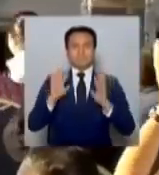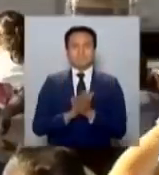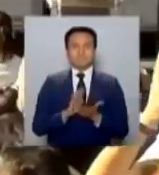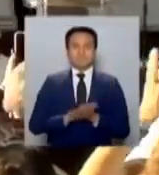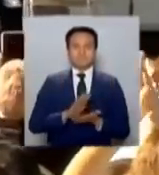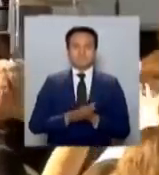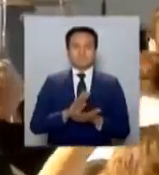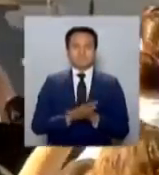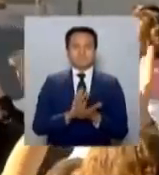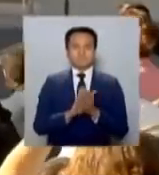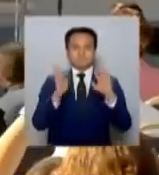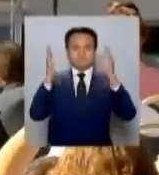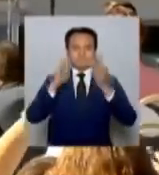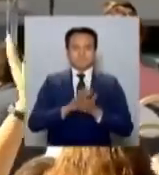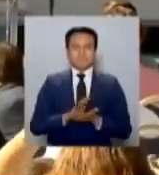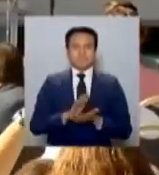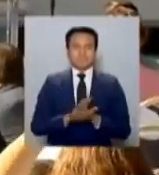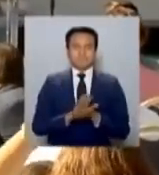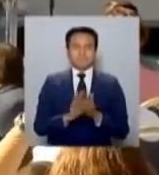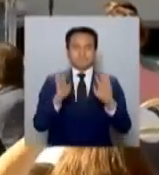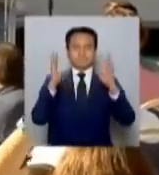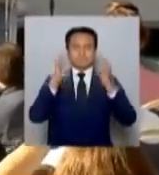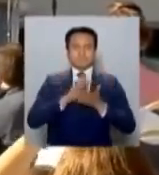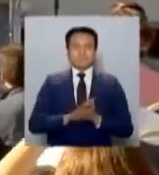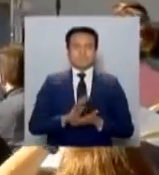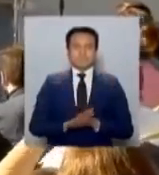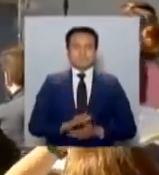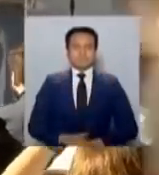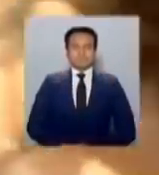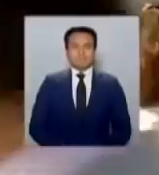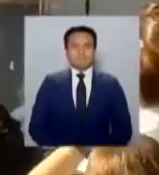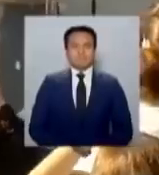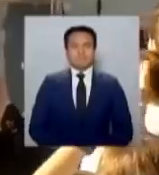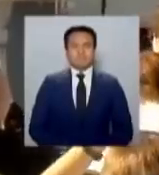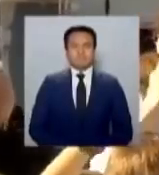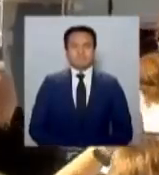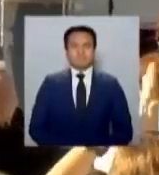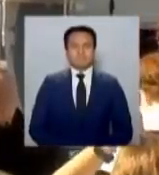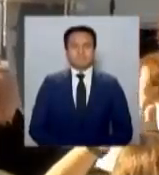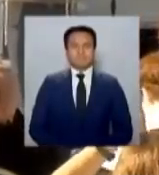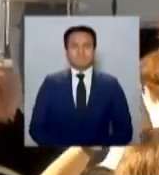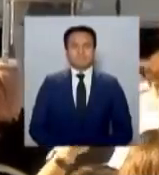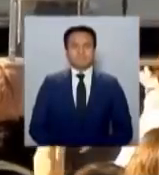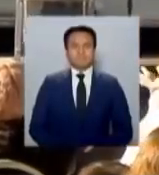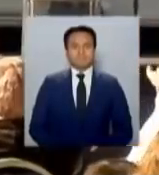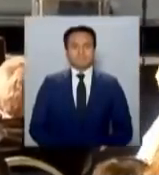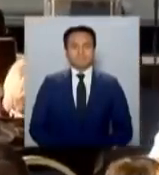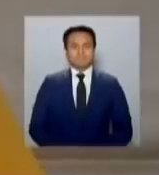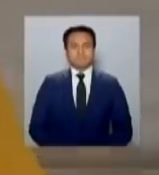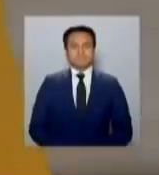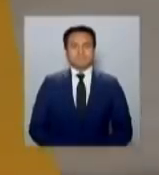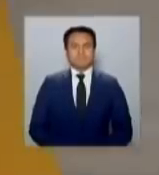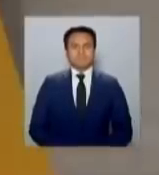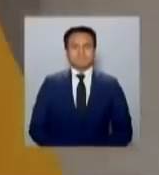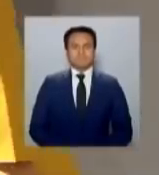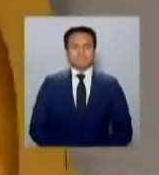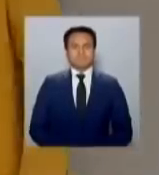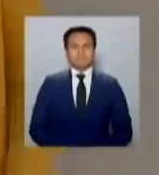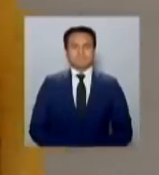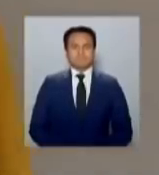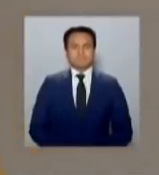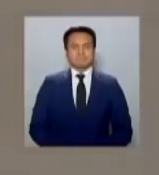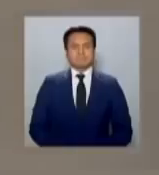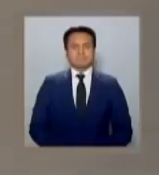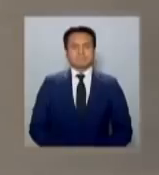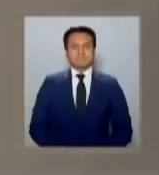bien, que puede ser irritante para muchas de las personas que han, en el caso de Plaza Italia, tenido que convivir o soportar las manifestaciones, que ahora,